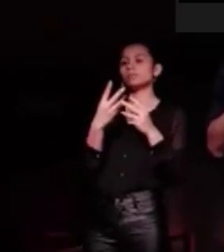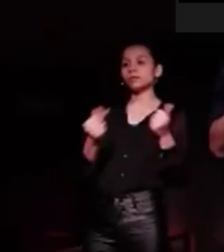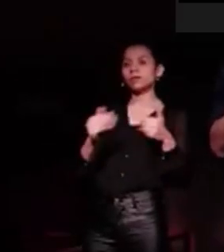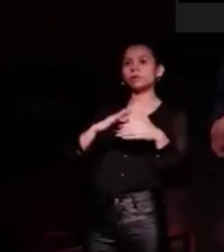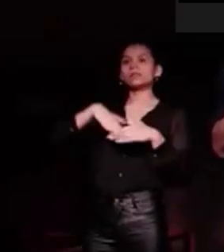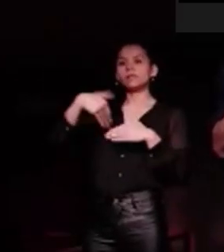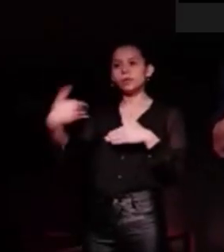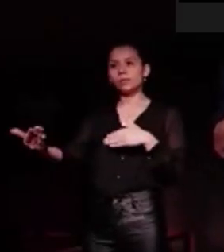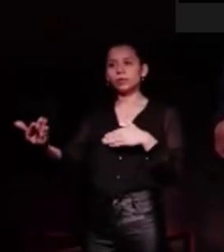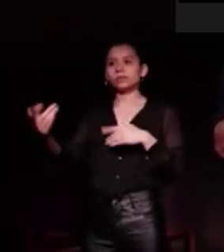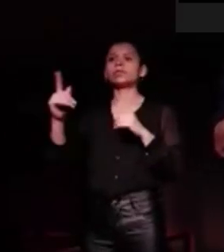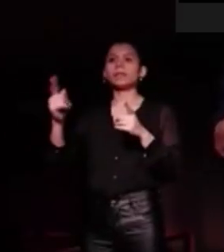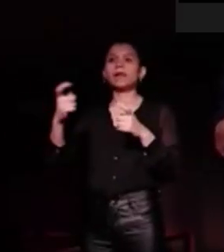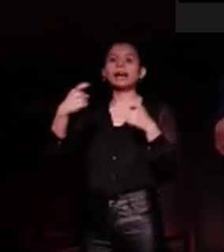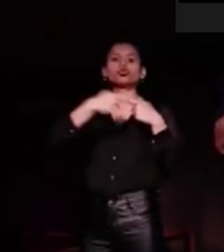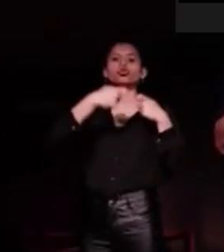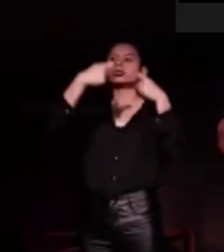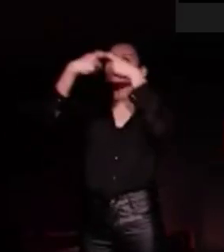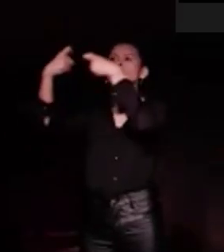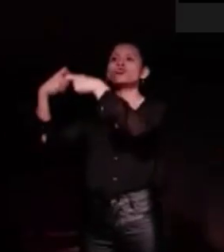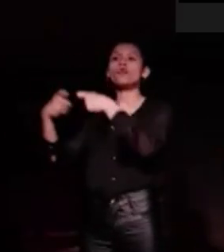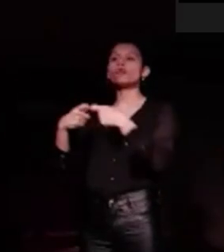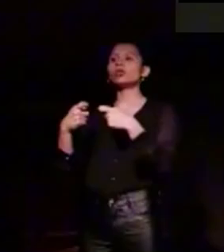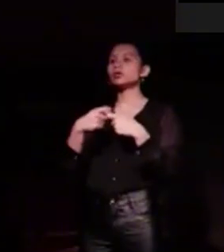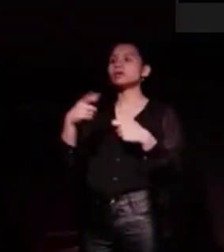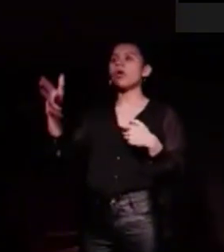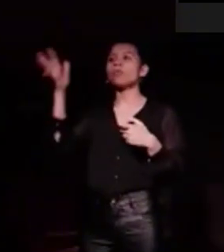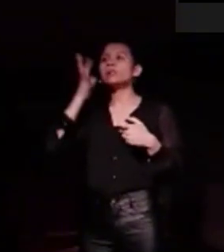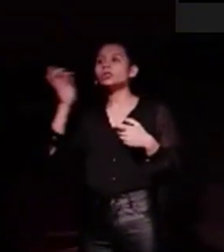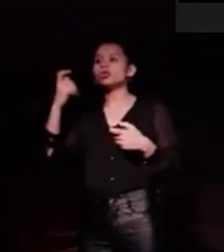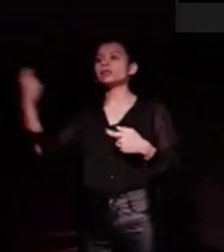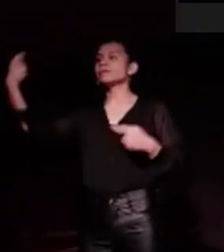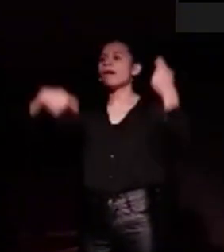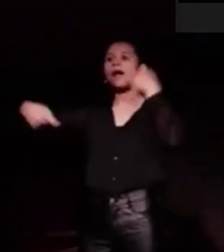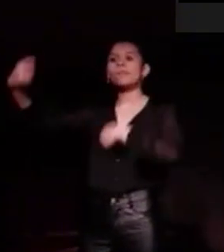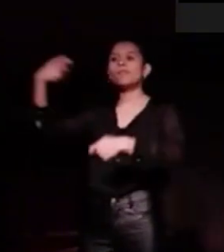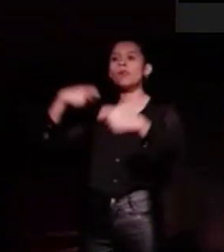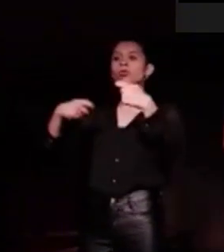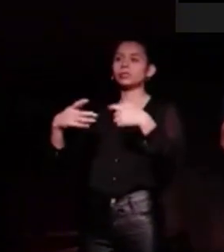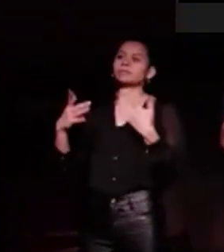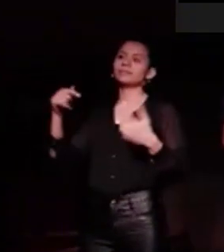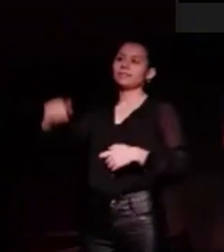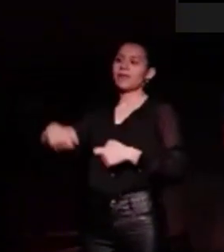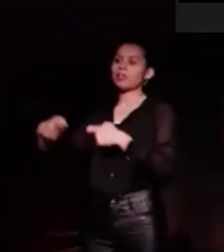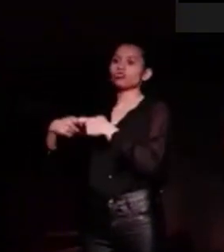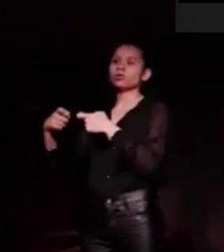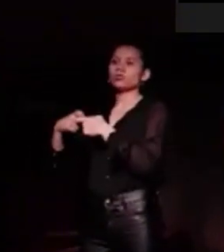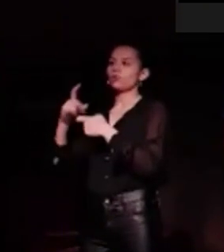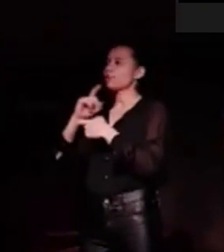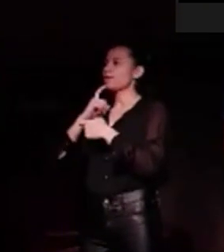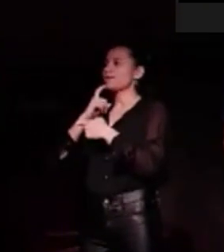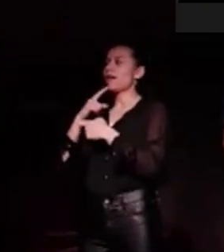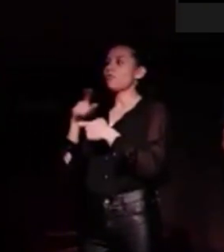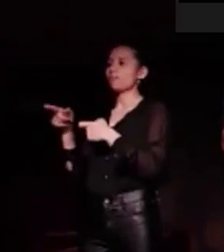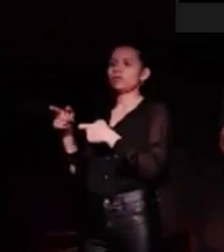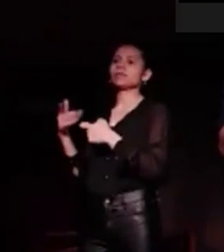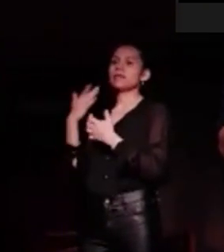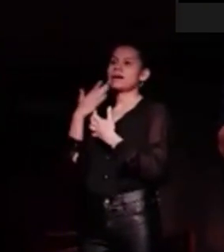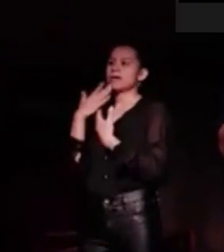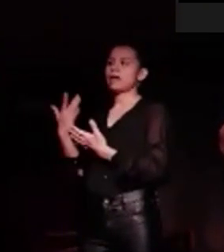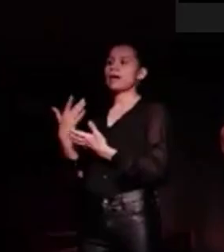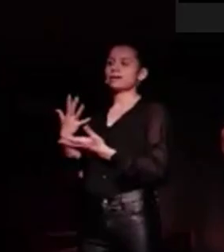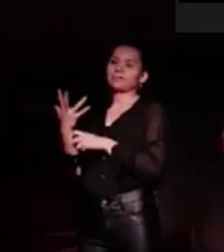integrantes de las asociaciones, en este caso de la Asociación de Sordos Puntana, y la